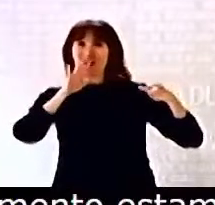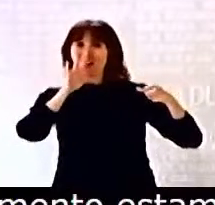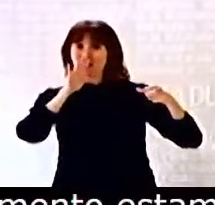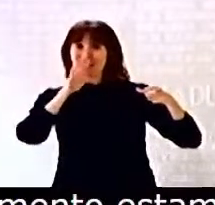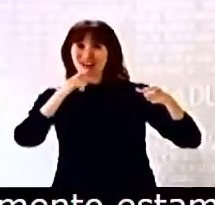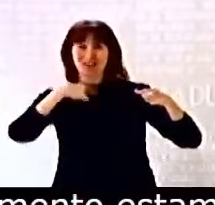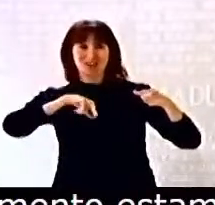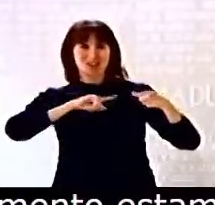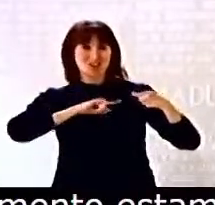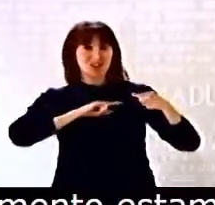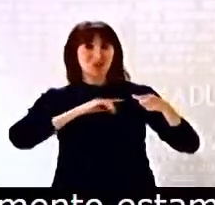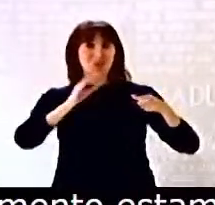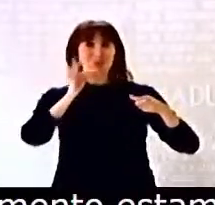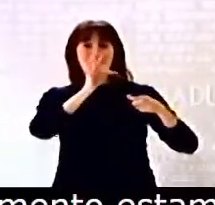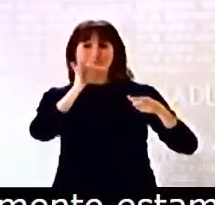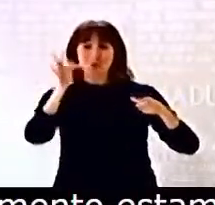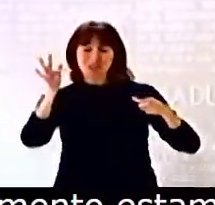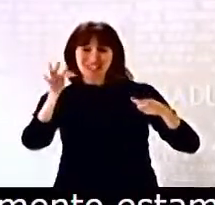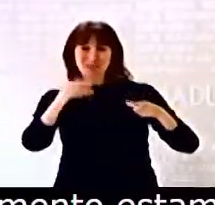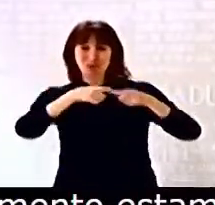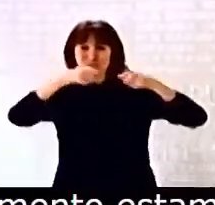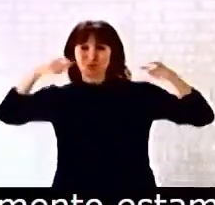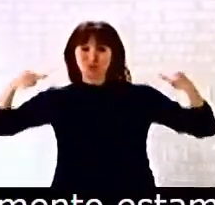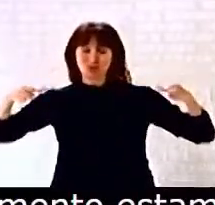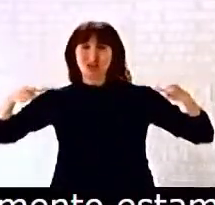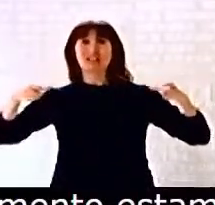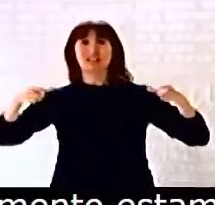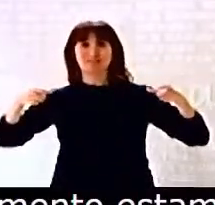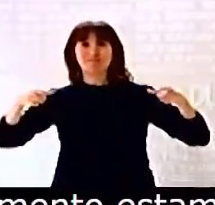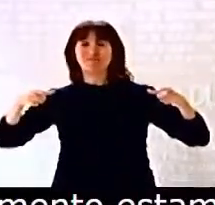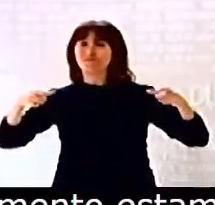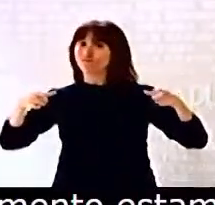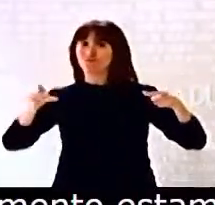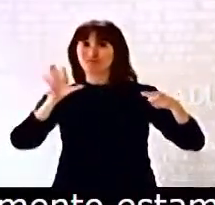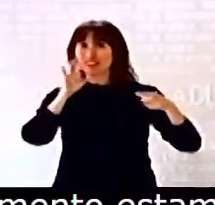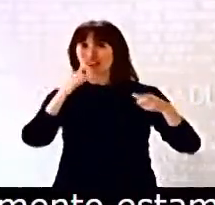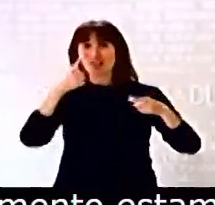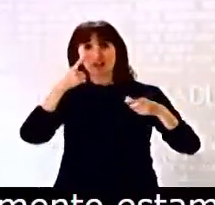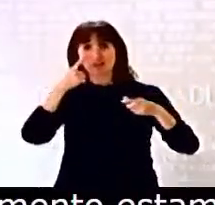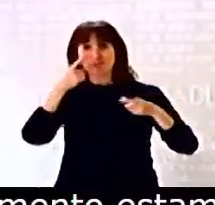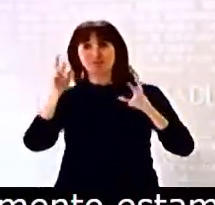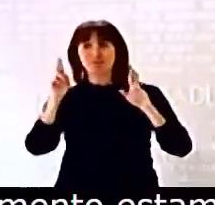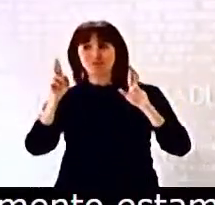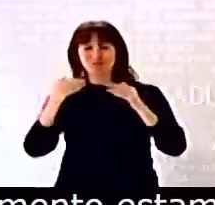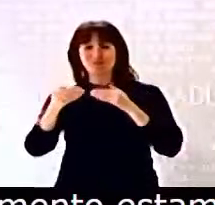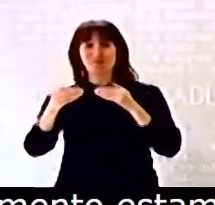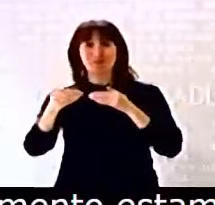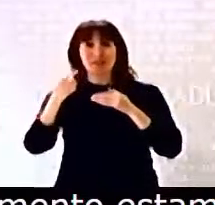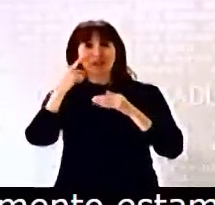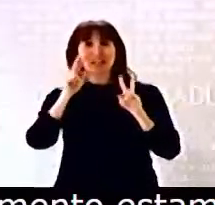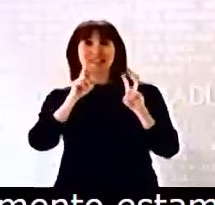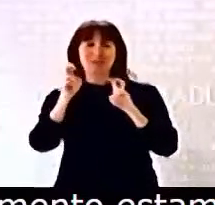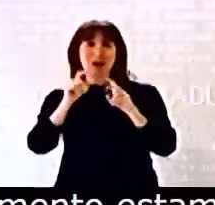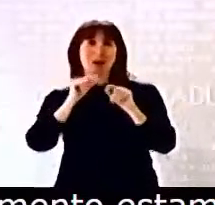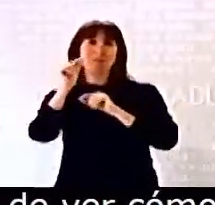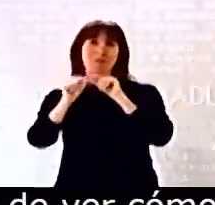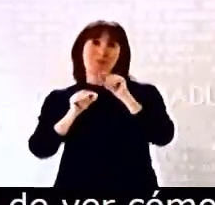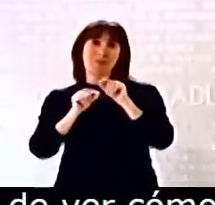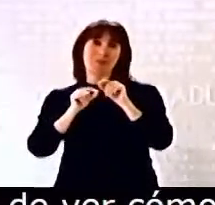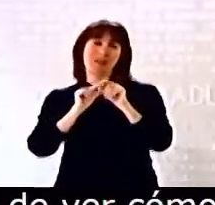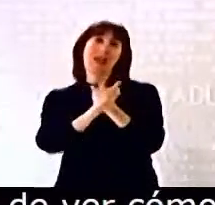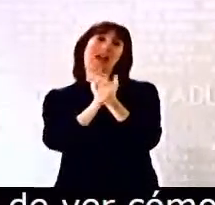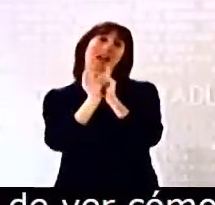tenido unas tasas de positividad tan altas y estamos pendientes de ver cómo se comporta la cepa británica, o la